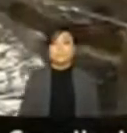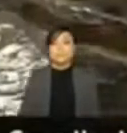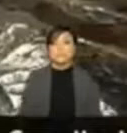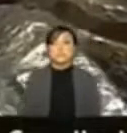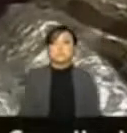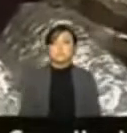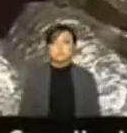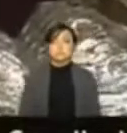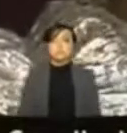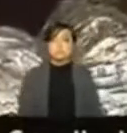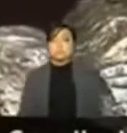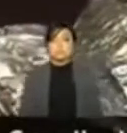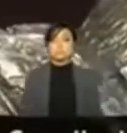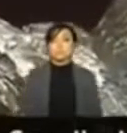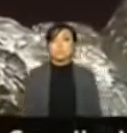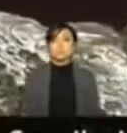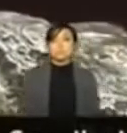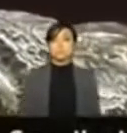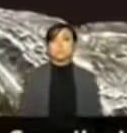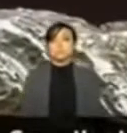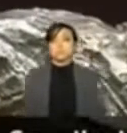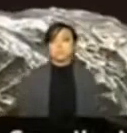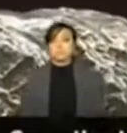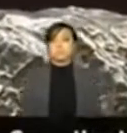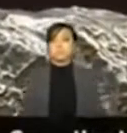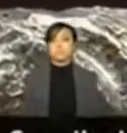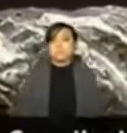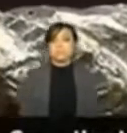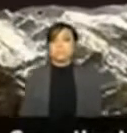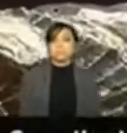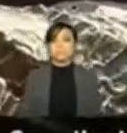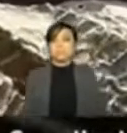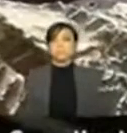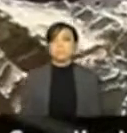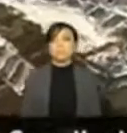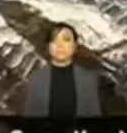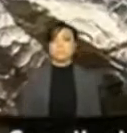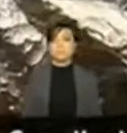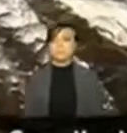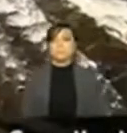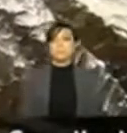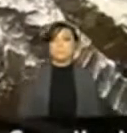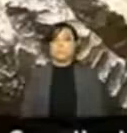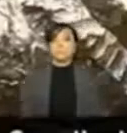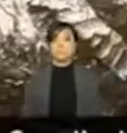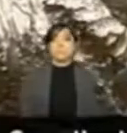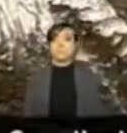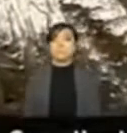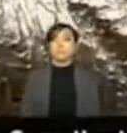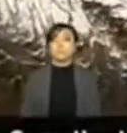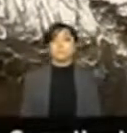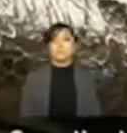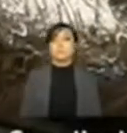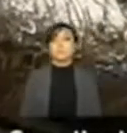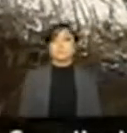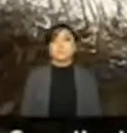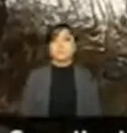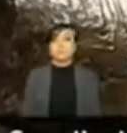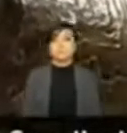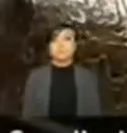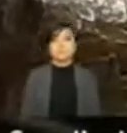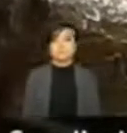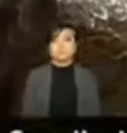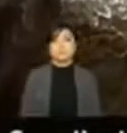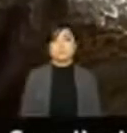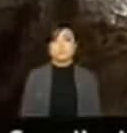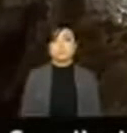Morena, es un fenómeno político totalmente atípico. Es un freak.